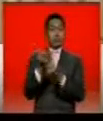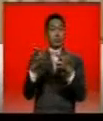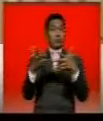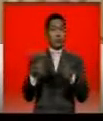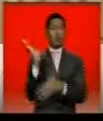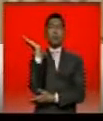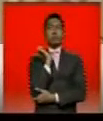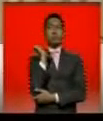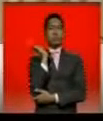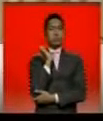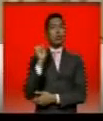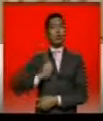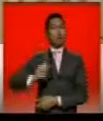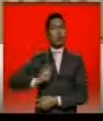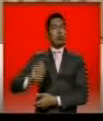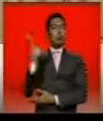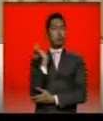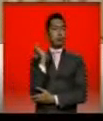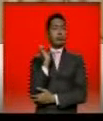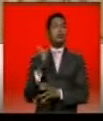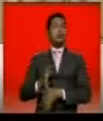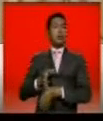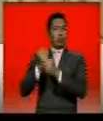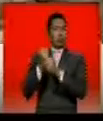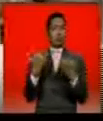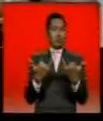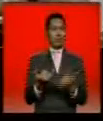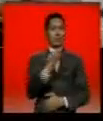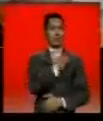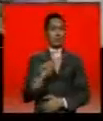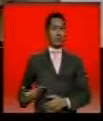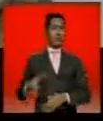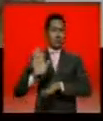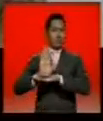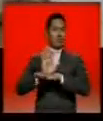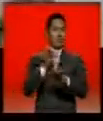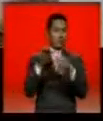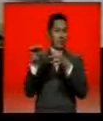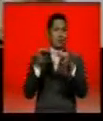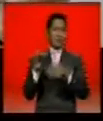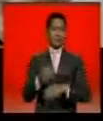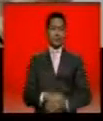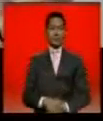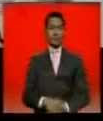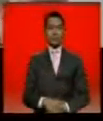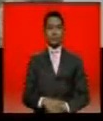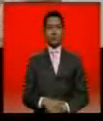al presidente del directorio del Instituto Ecuatoriano de Seguridad Social explicar el alcance del mismo.